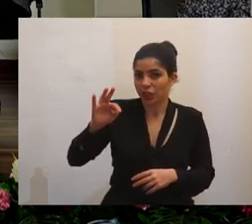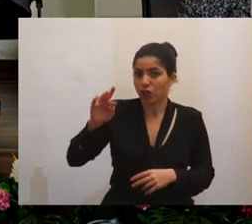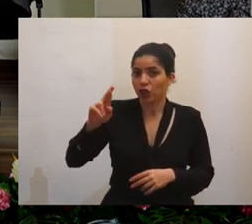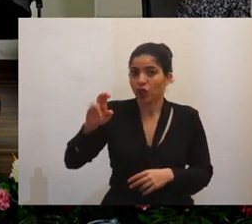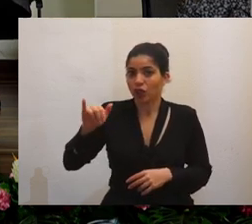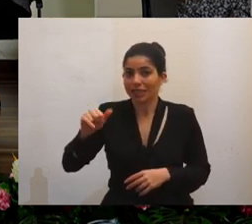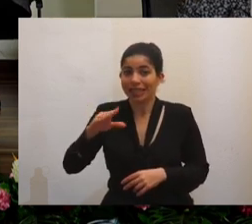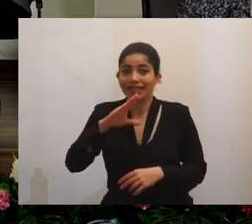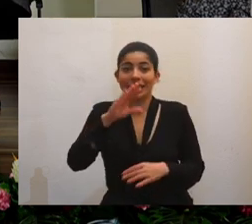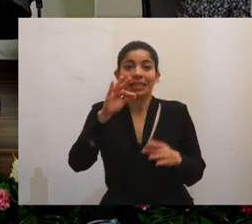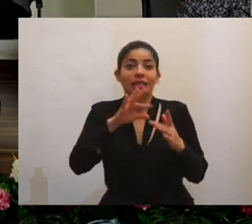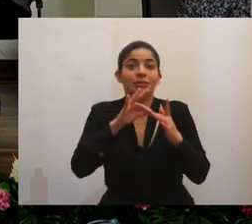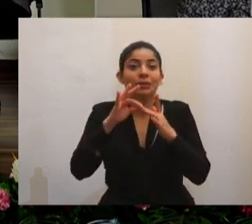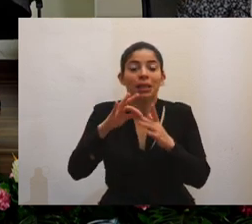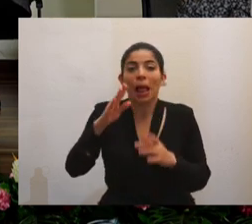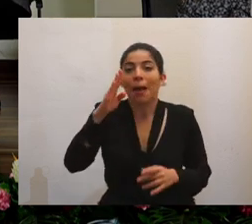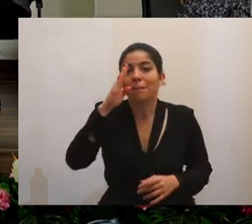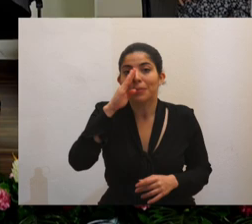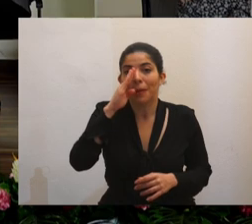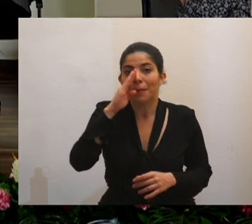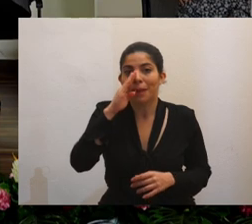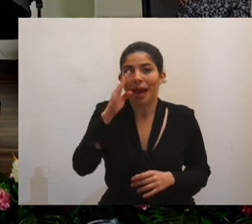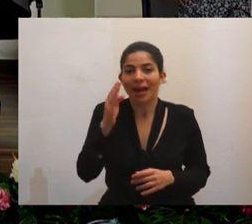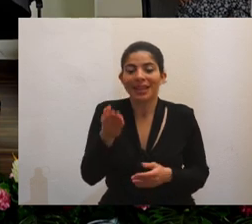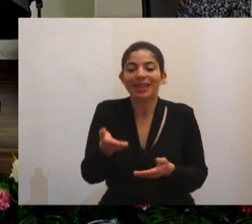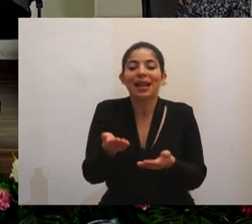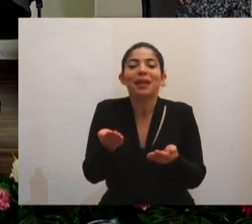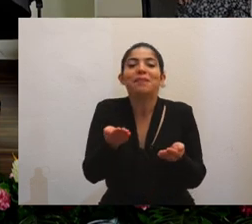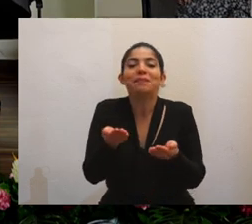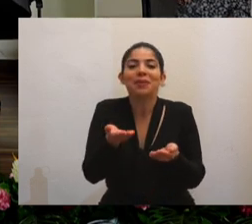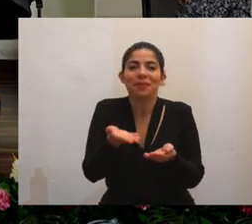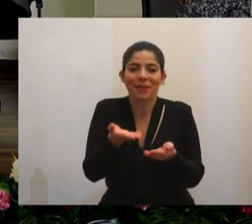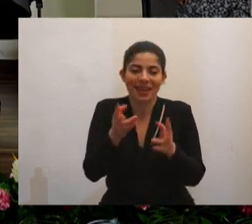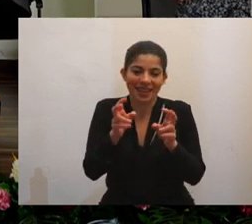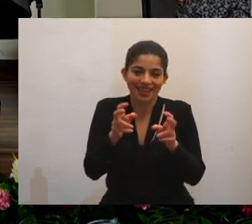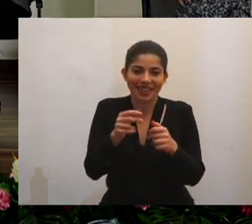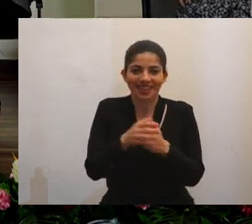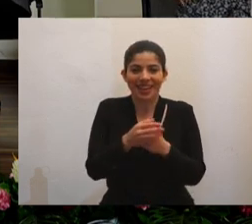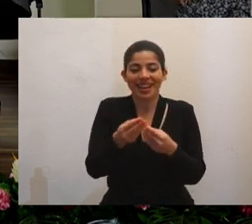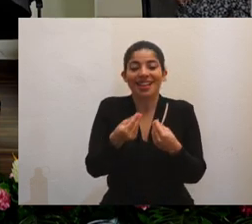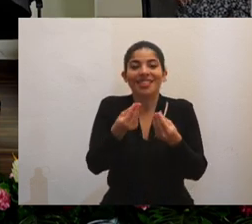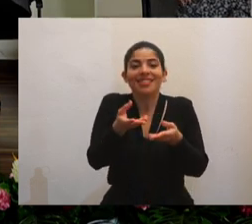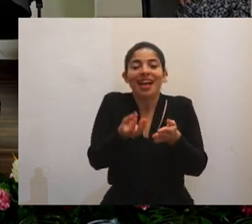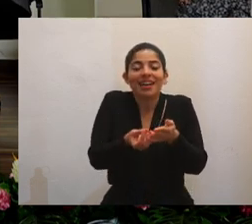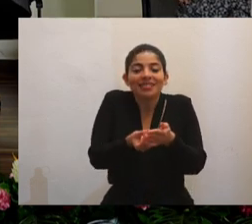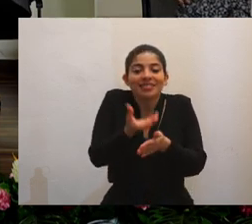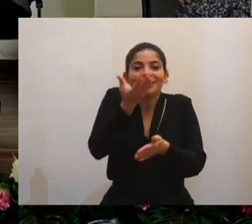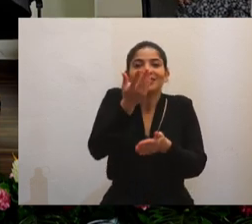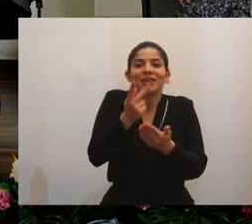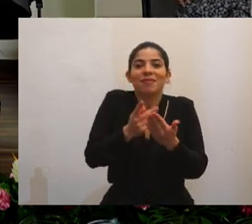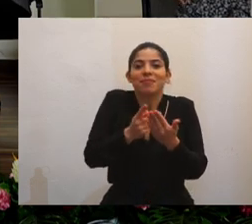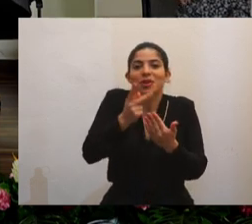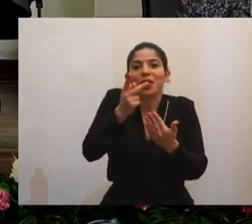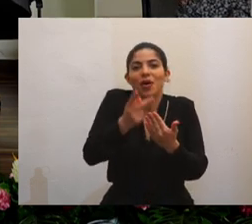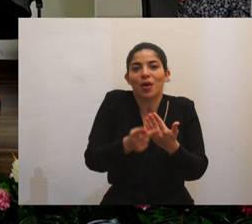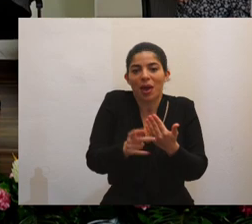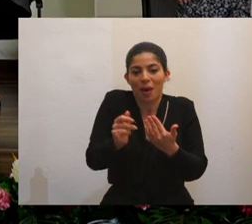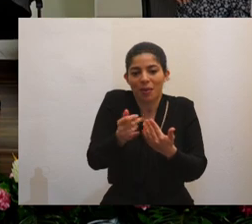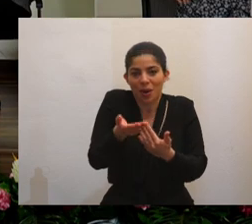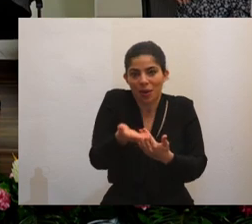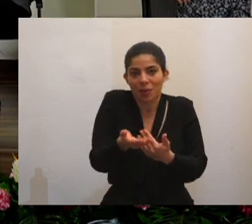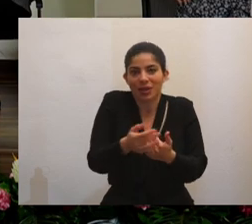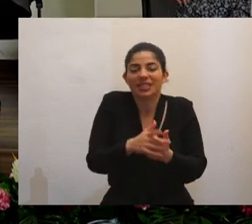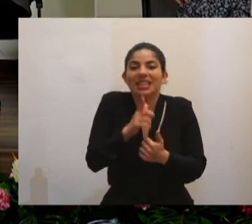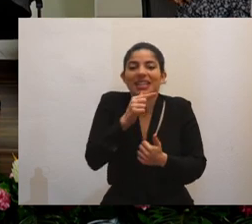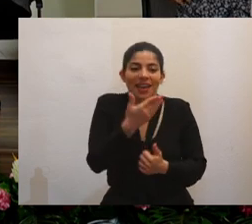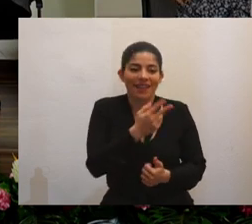especialmente a la mamá de la criatura, a quien está dándole vida a un programa como este que es